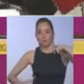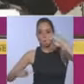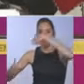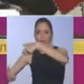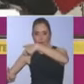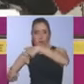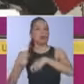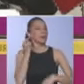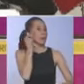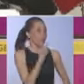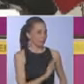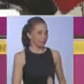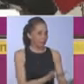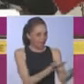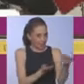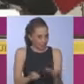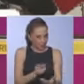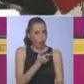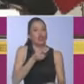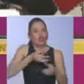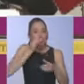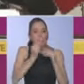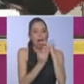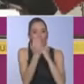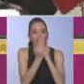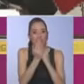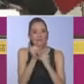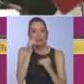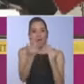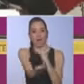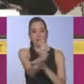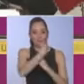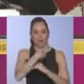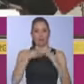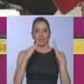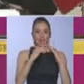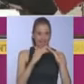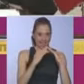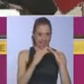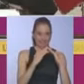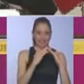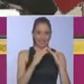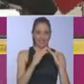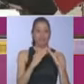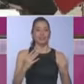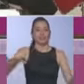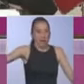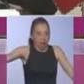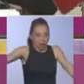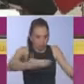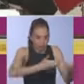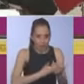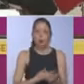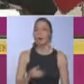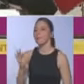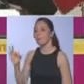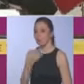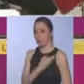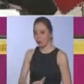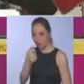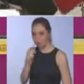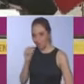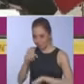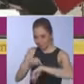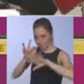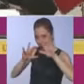traspaso? Presidenta, la invito, si quiere, a tomar desayuno mañana en mi casa con los brazos abiertos. Perfecto, presidente. ¿Le